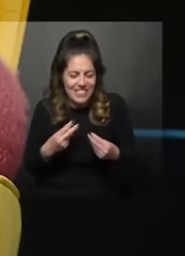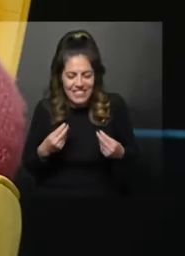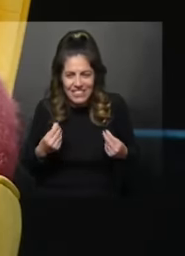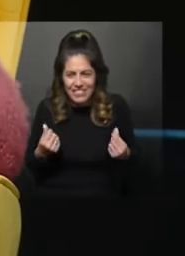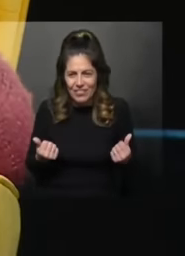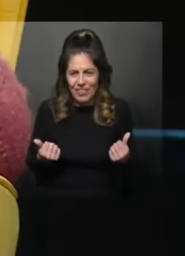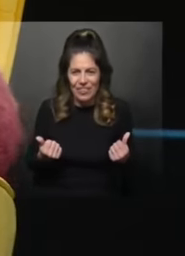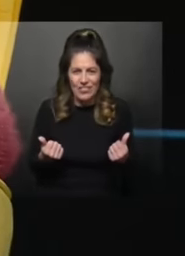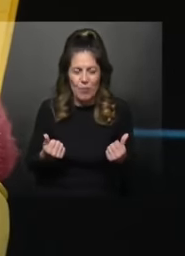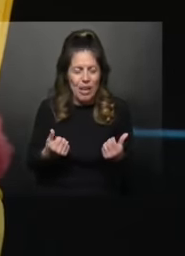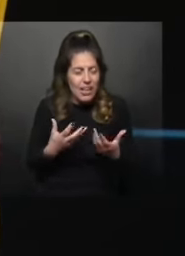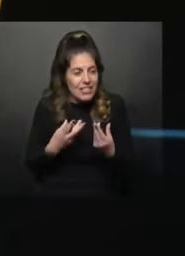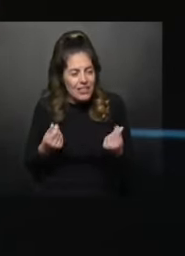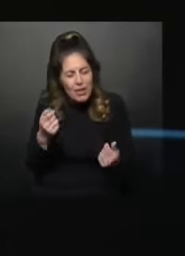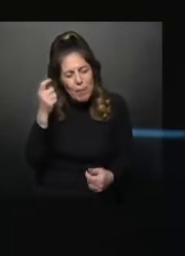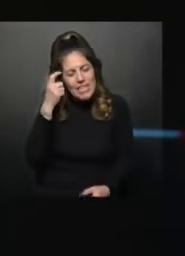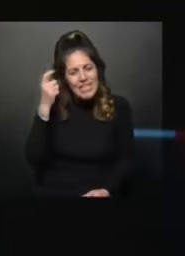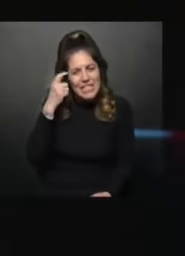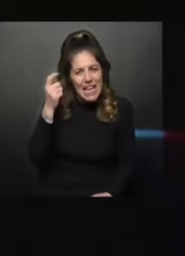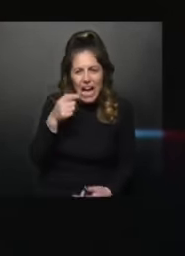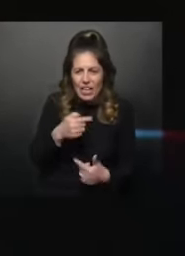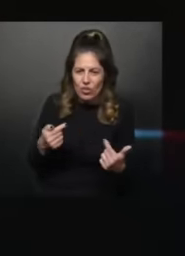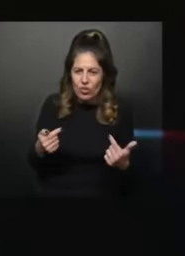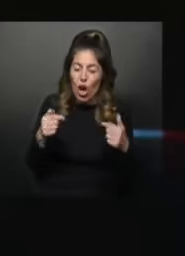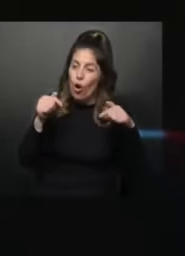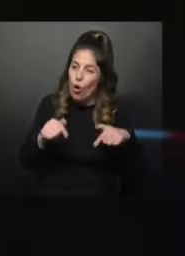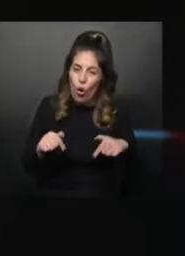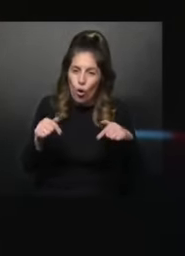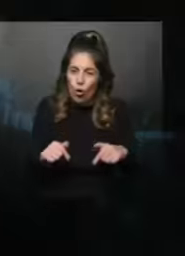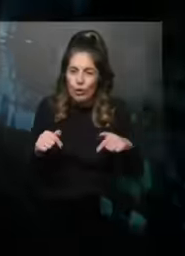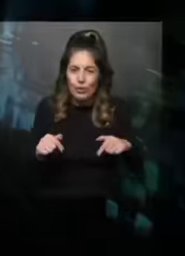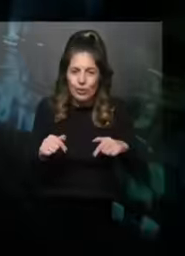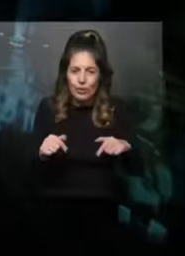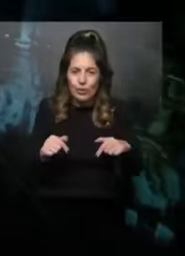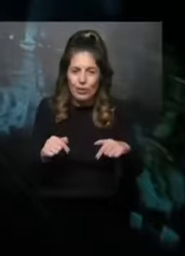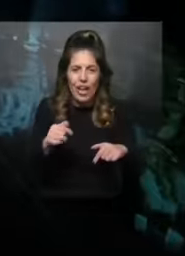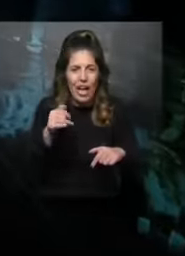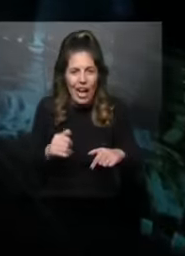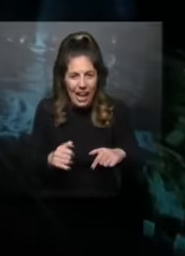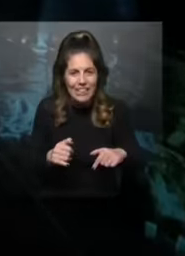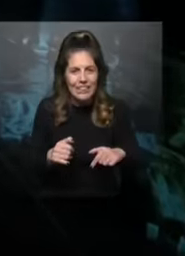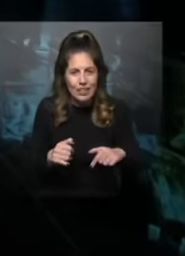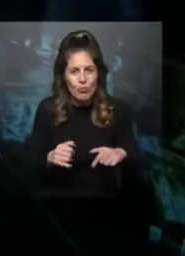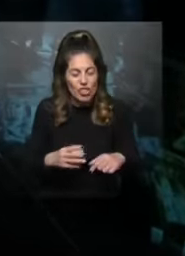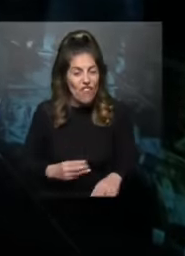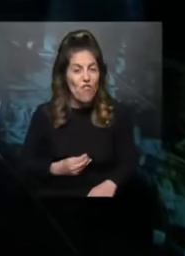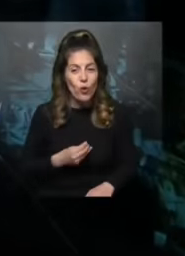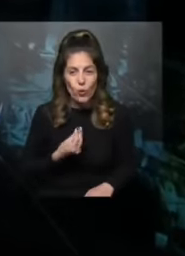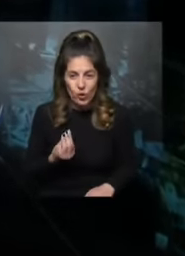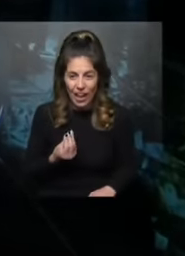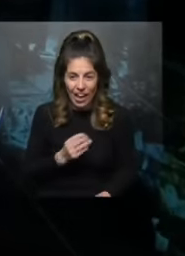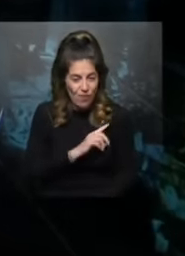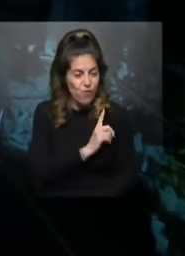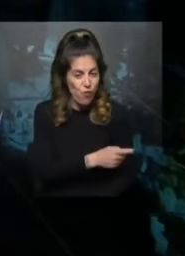ser sensitivos, para pensar, para ser. Hoy por hoy hay que tener mucha voluntad y ser